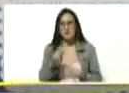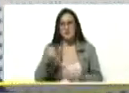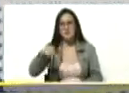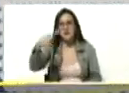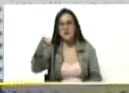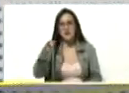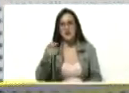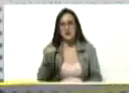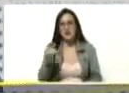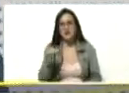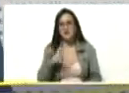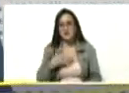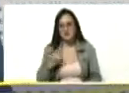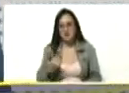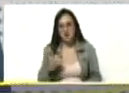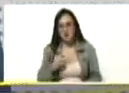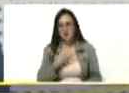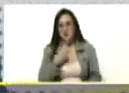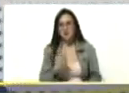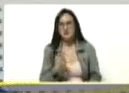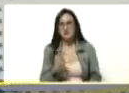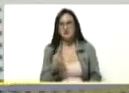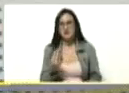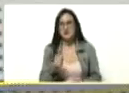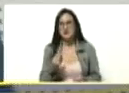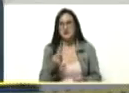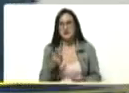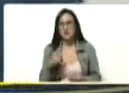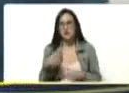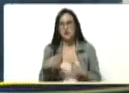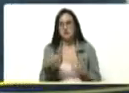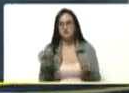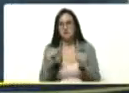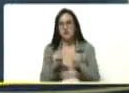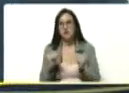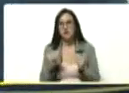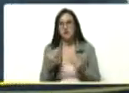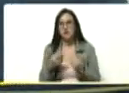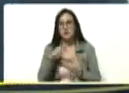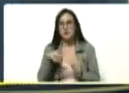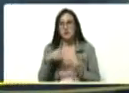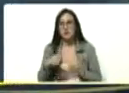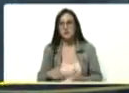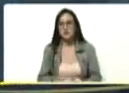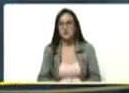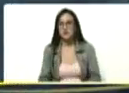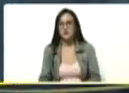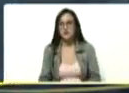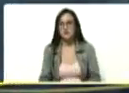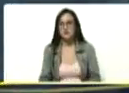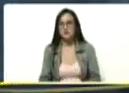y entonces sí te voy a decir que estás actuando consecuentemente como revolucionario.